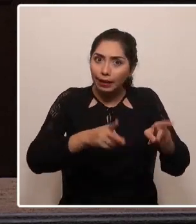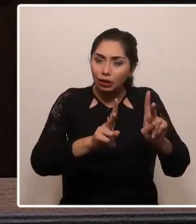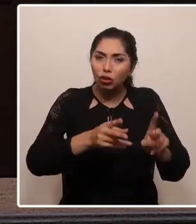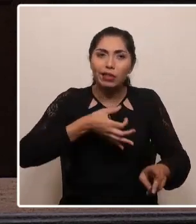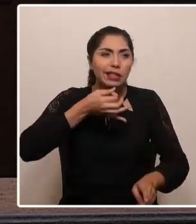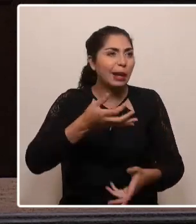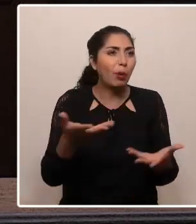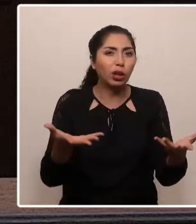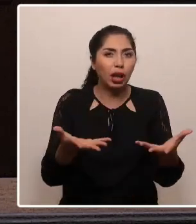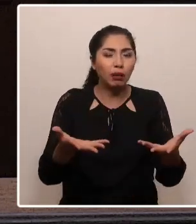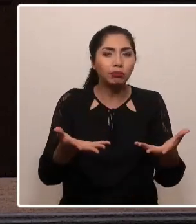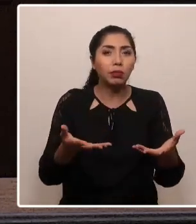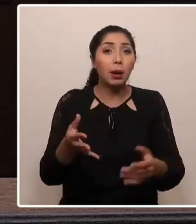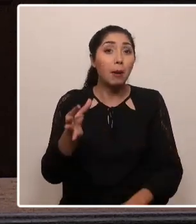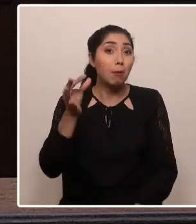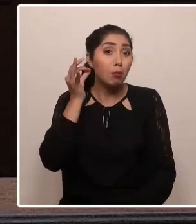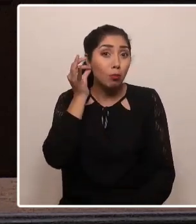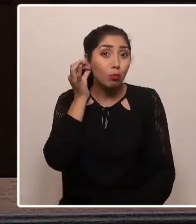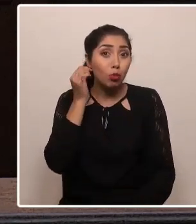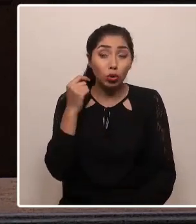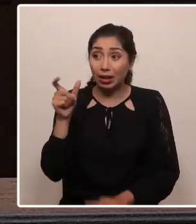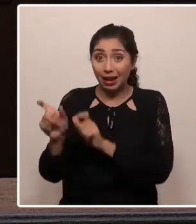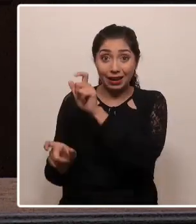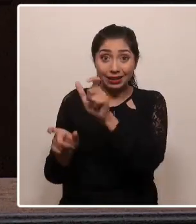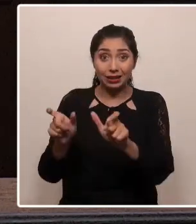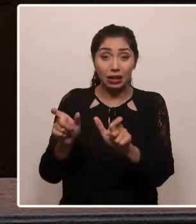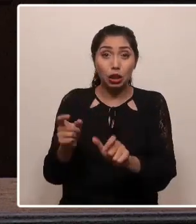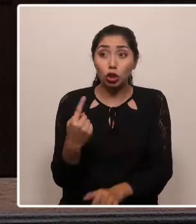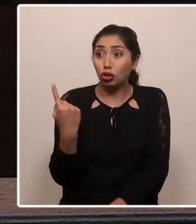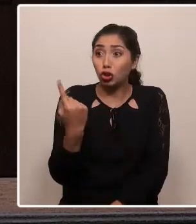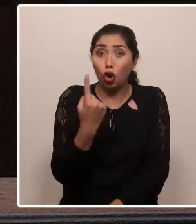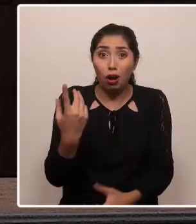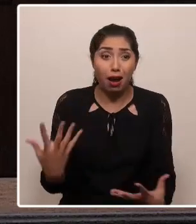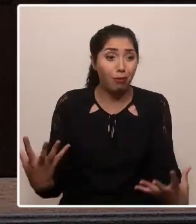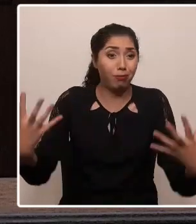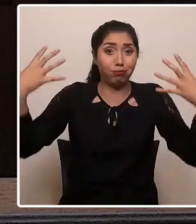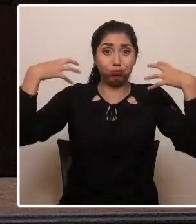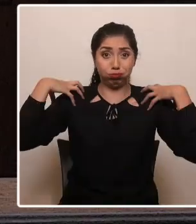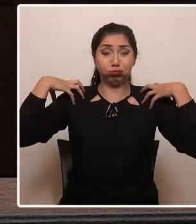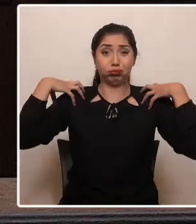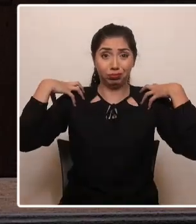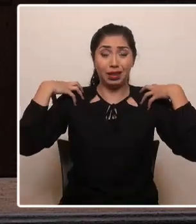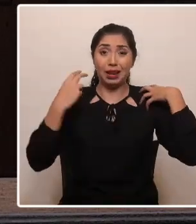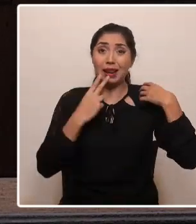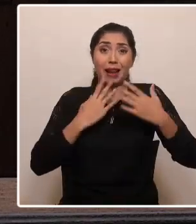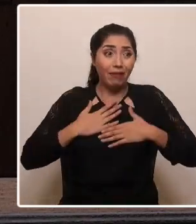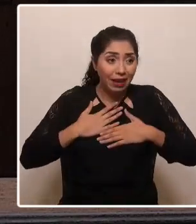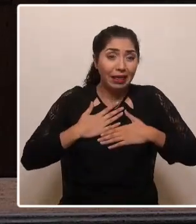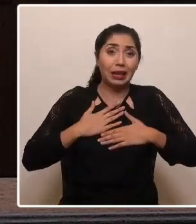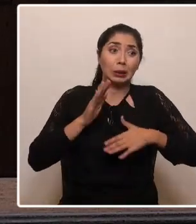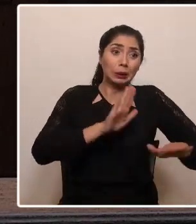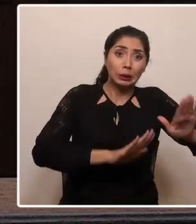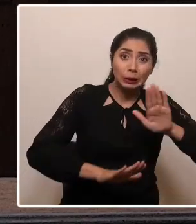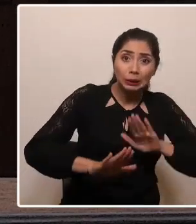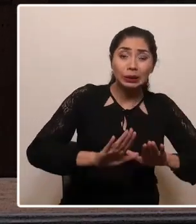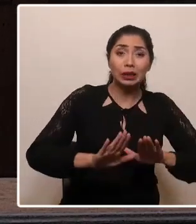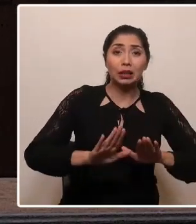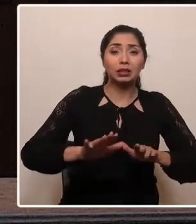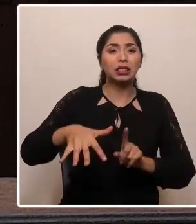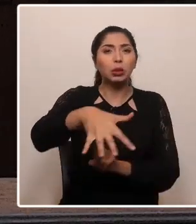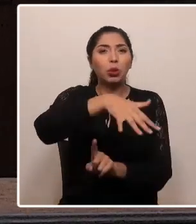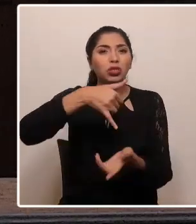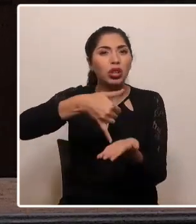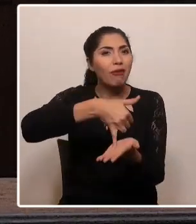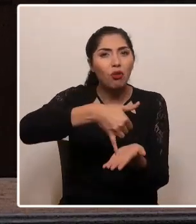las mujeres no pueden seguir cargando solas con la sostenibilidad de la vida en las condiciones de precariedad que siempre